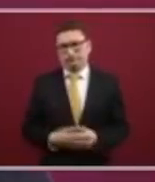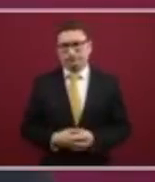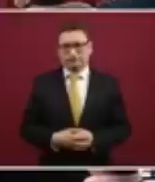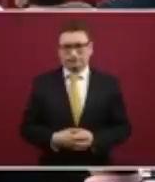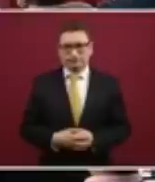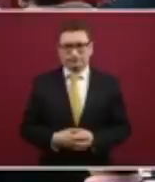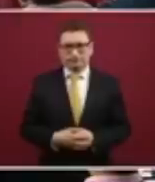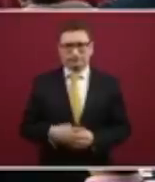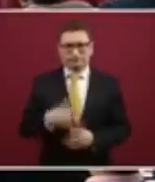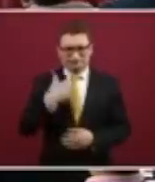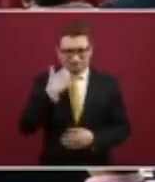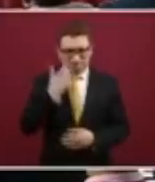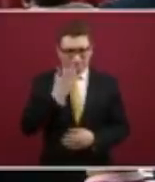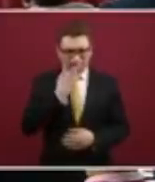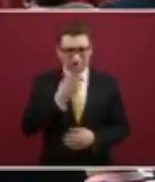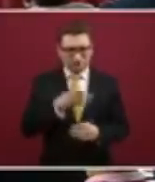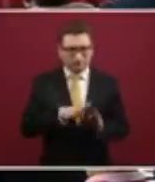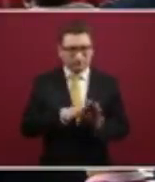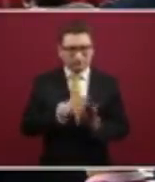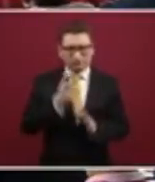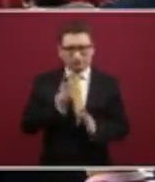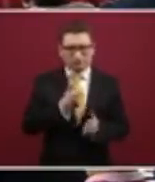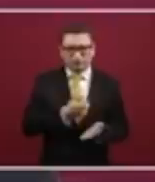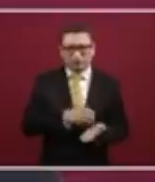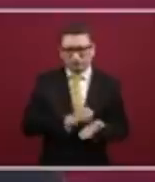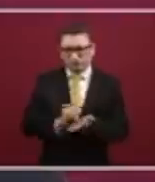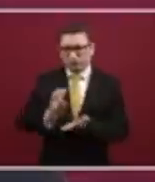¿Quieren que yo les diga cómo se entregaba el dinero?